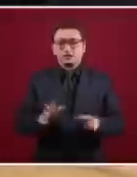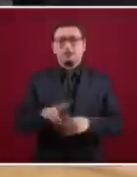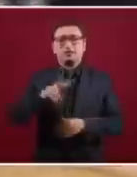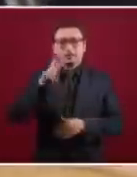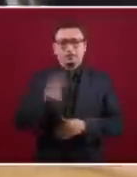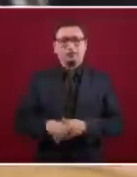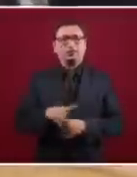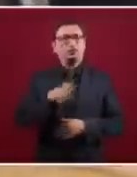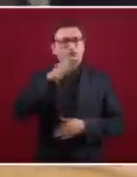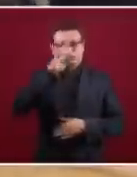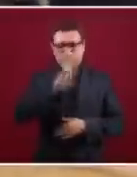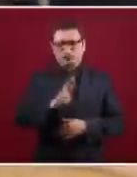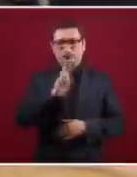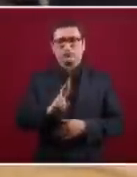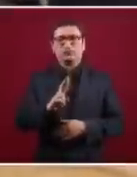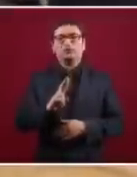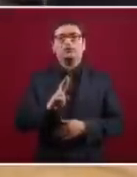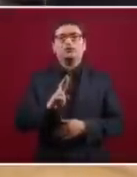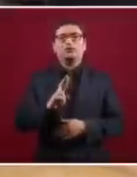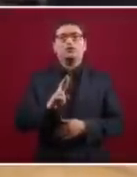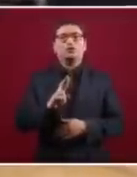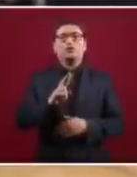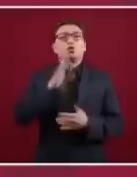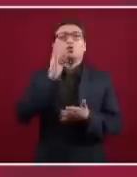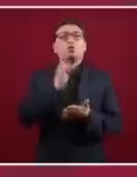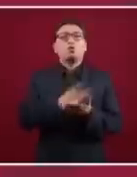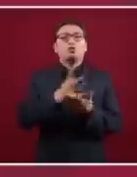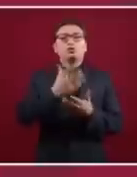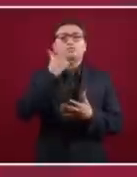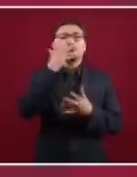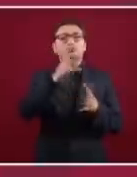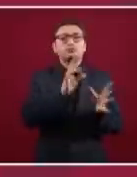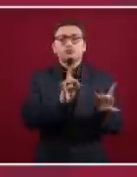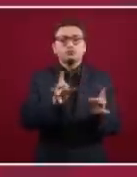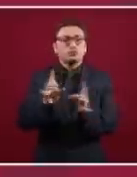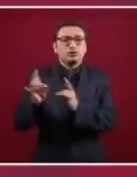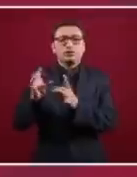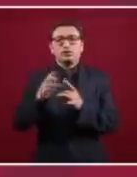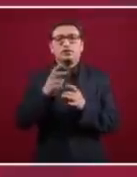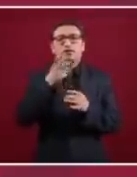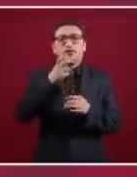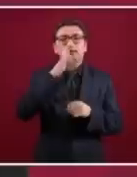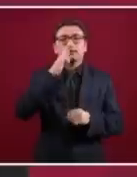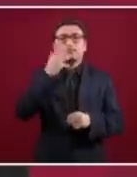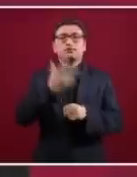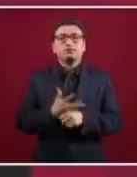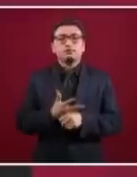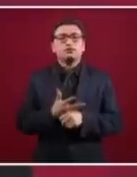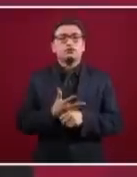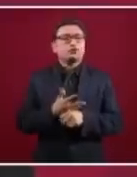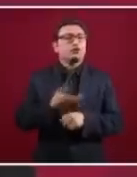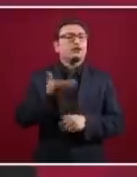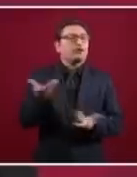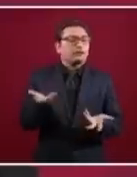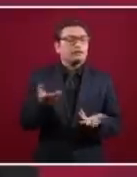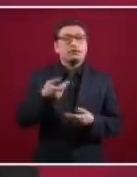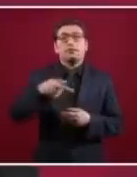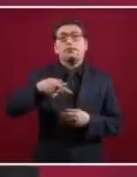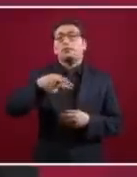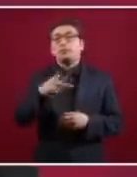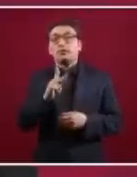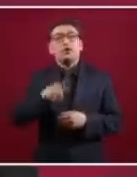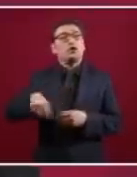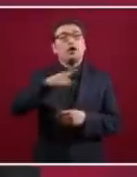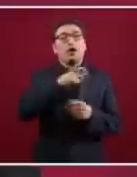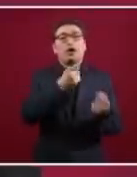era bueno perdón la duda esto es son asuntos muy serios que requieren responsabilidad y no se puede poner el